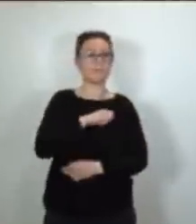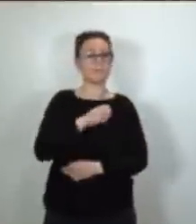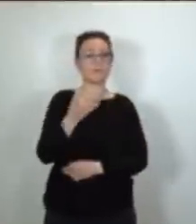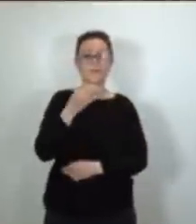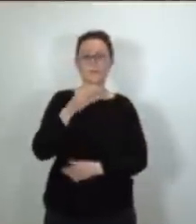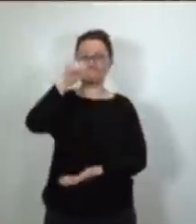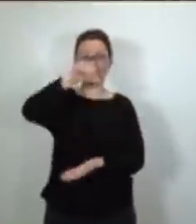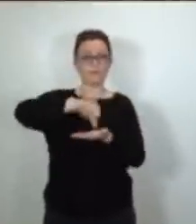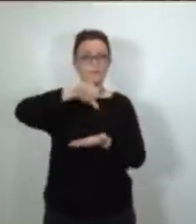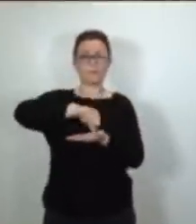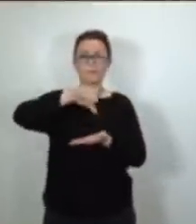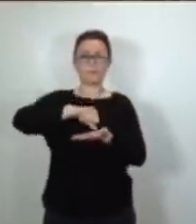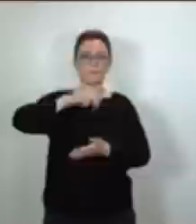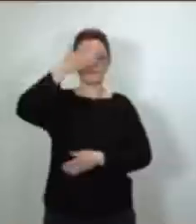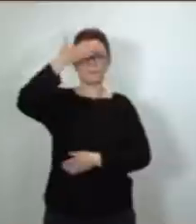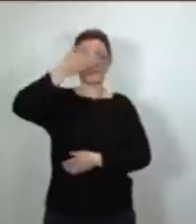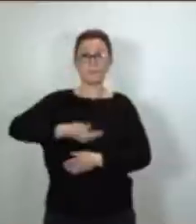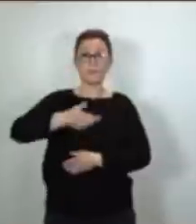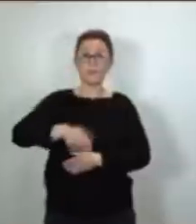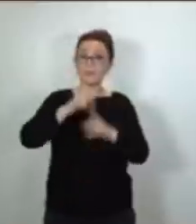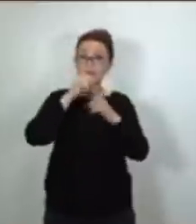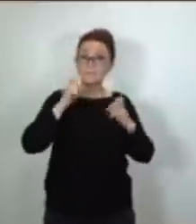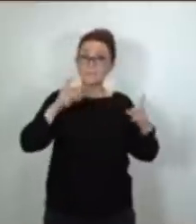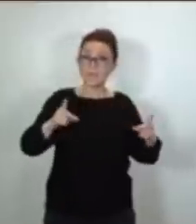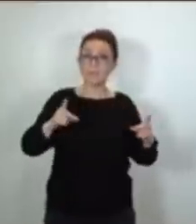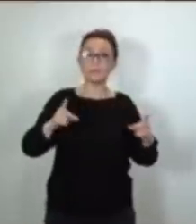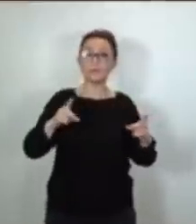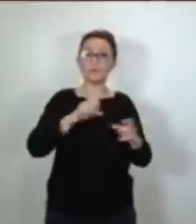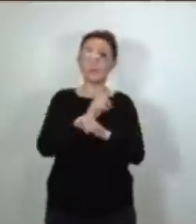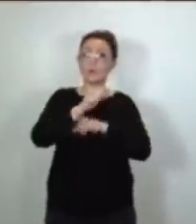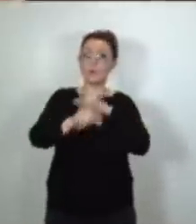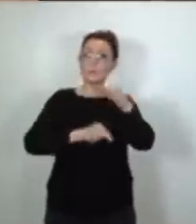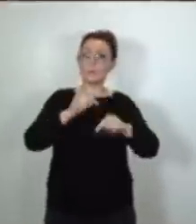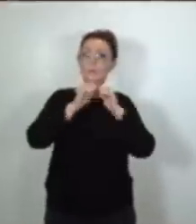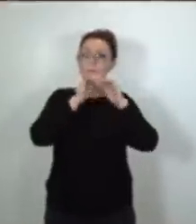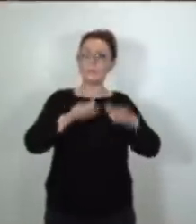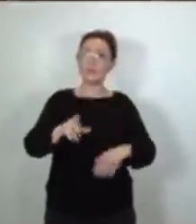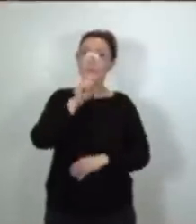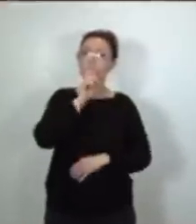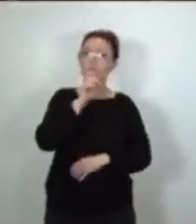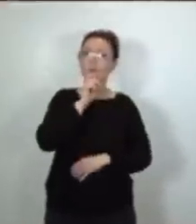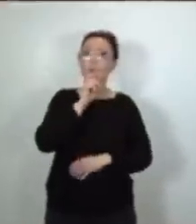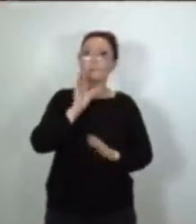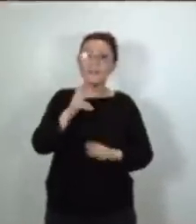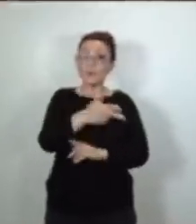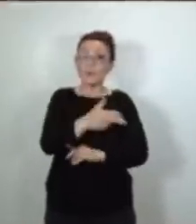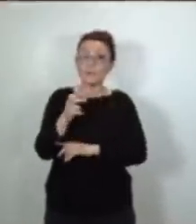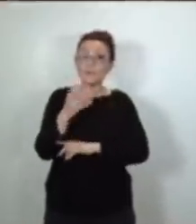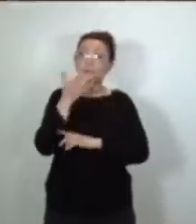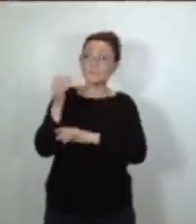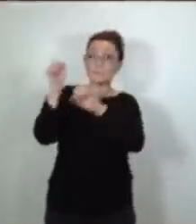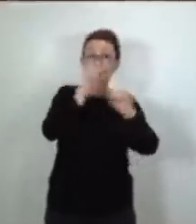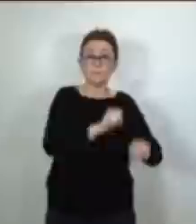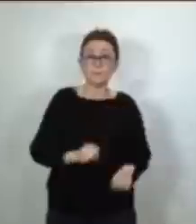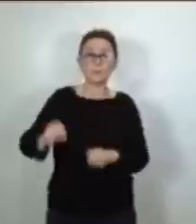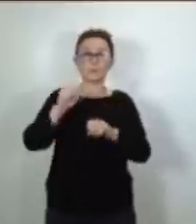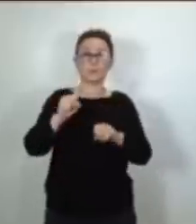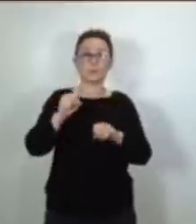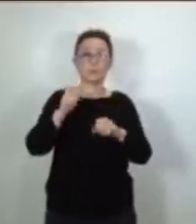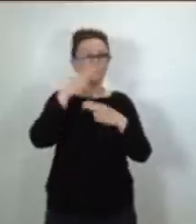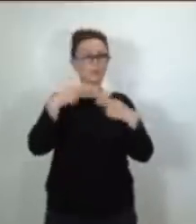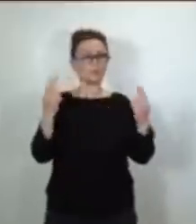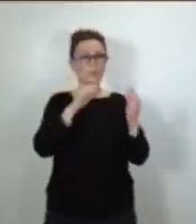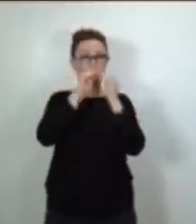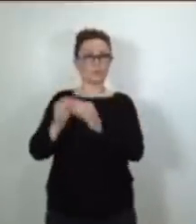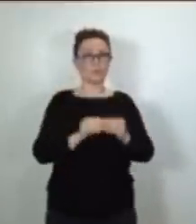aprendido en este año tan difícil de pandemia es que los derechos sociales, protegidos desde lo público, protegidos desde lo común, son